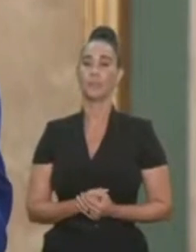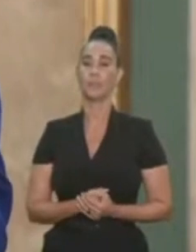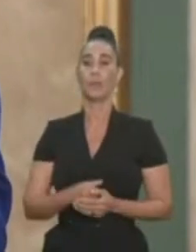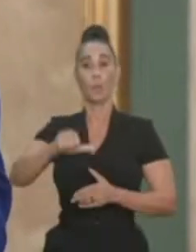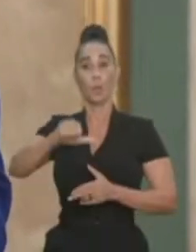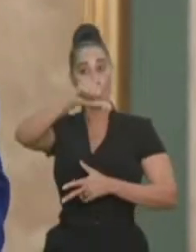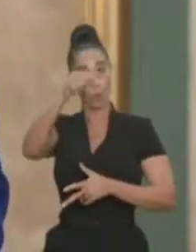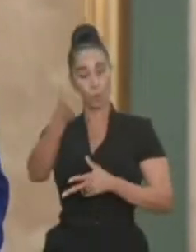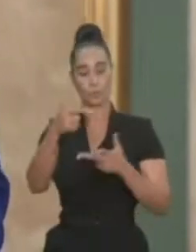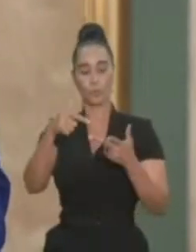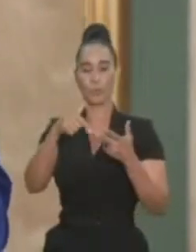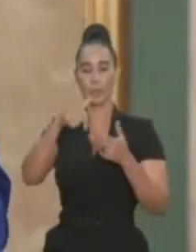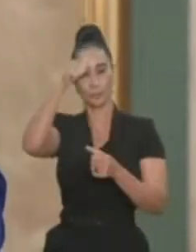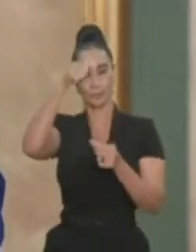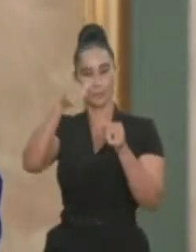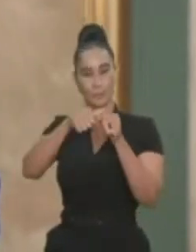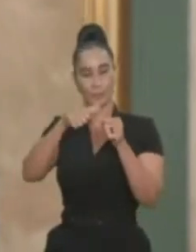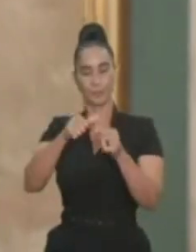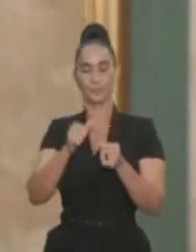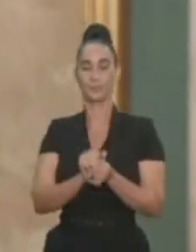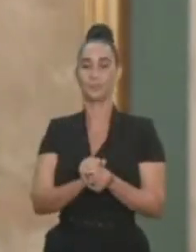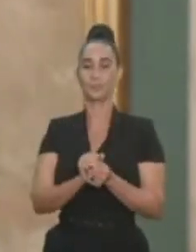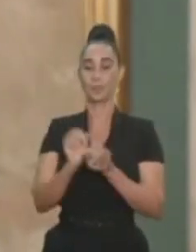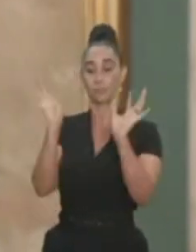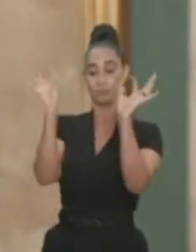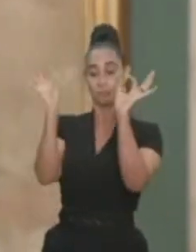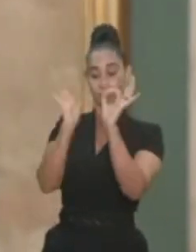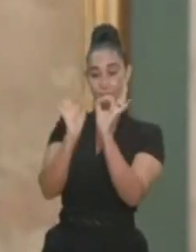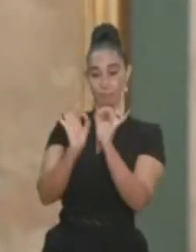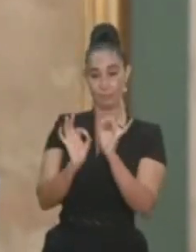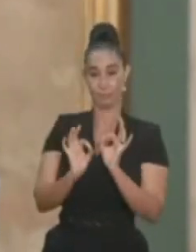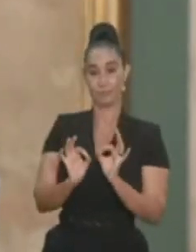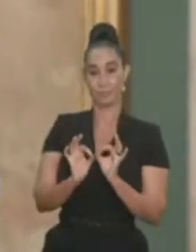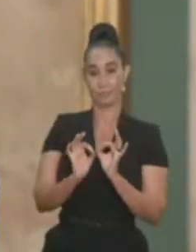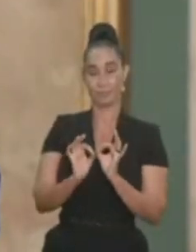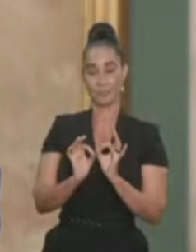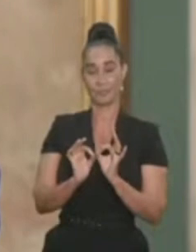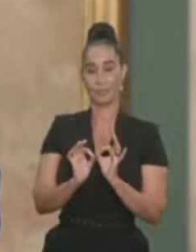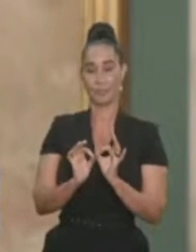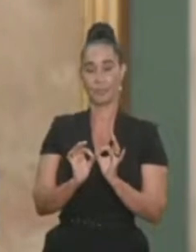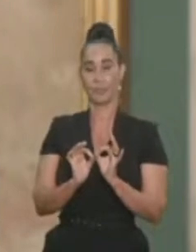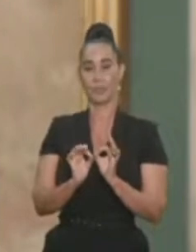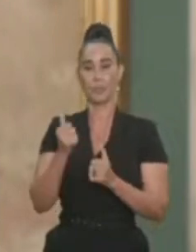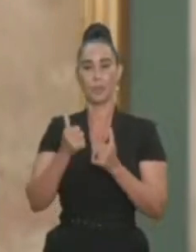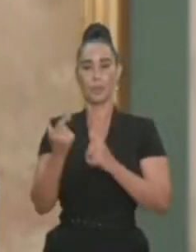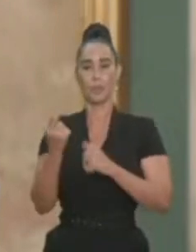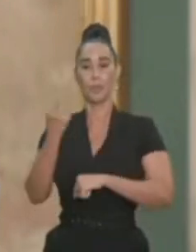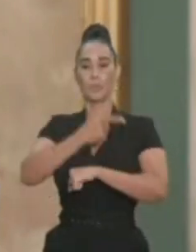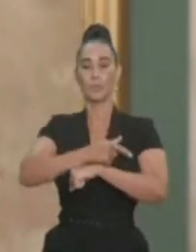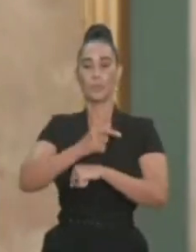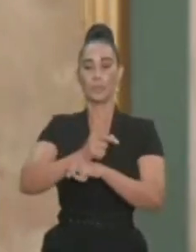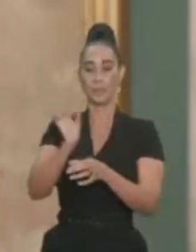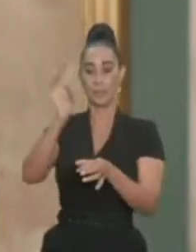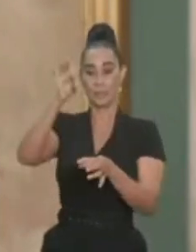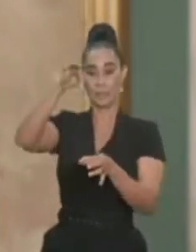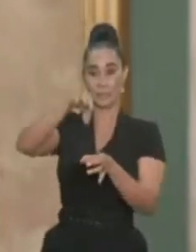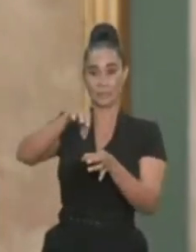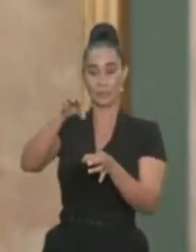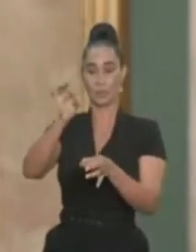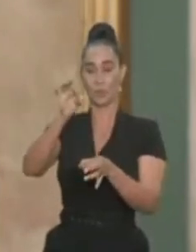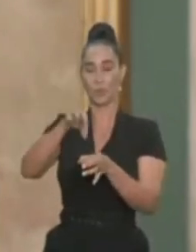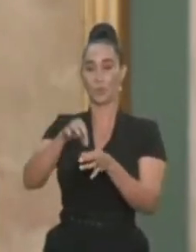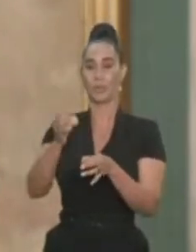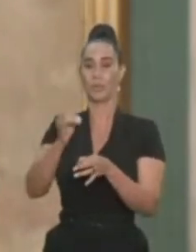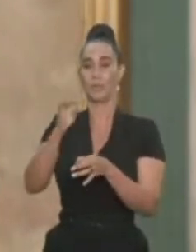Otro día que refleja también su forma. Fue el día de esas elecciones frustradas,